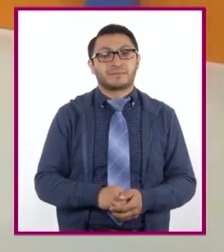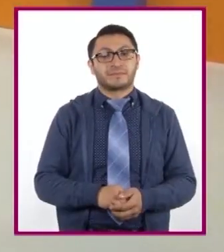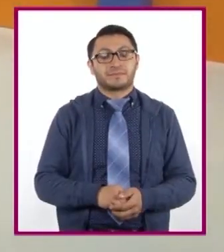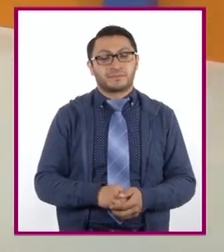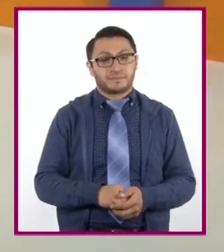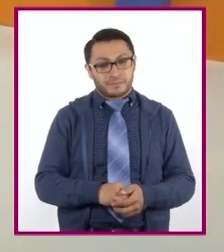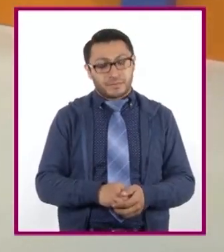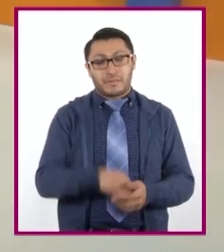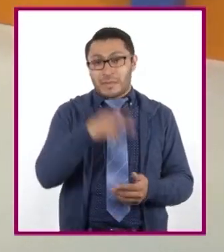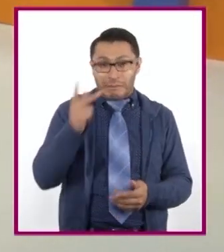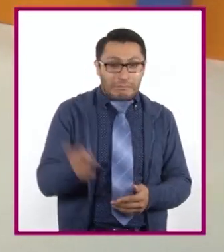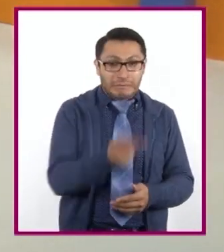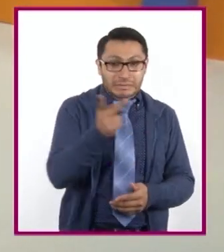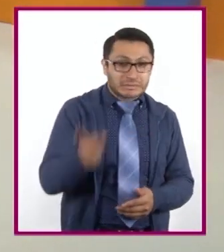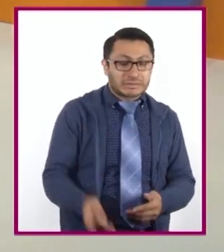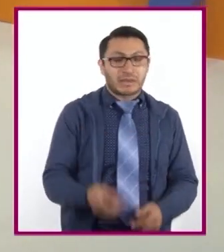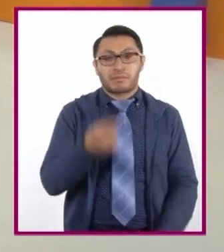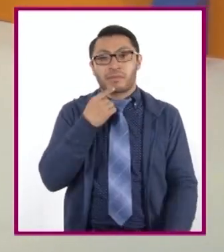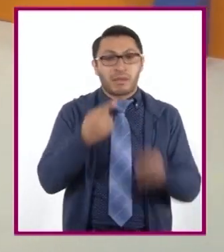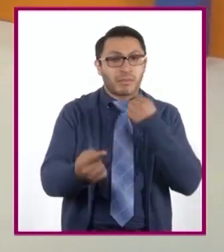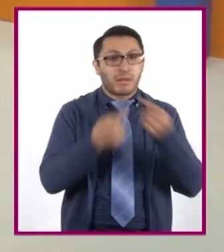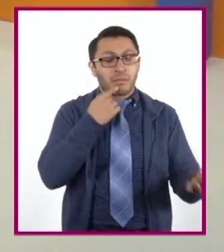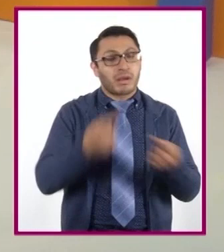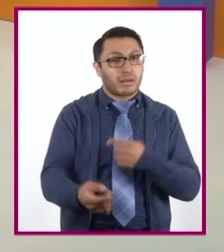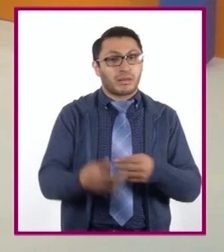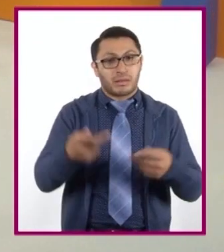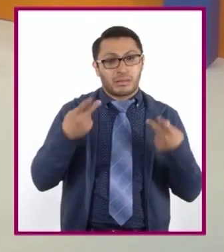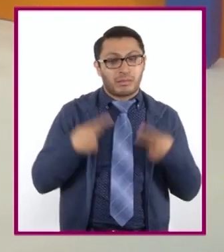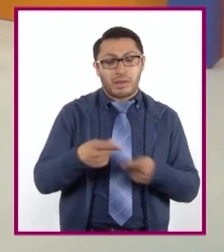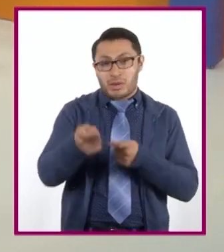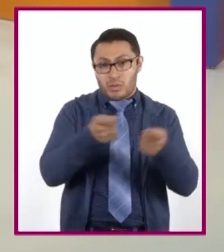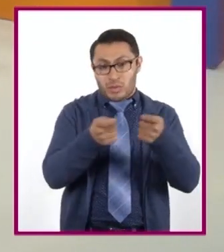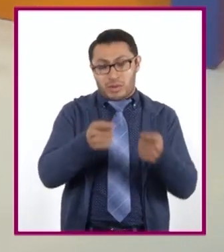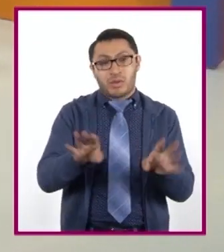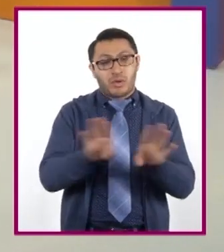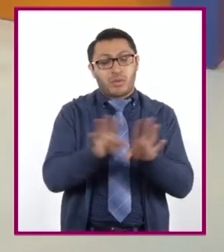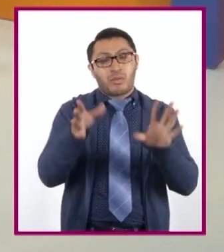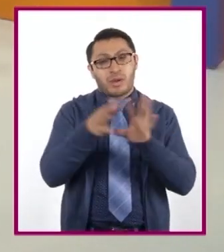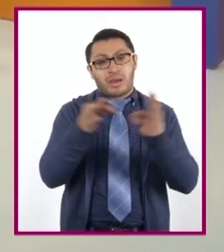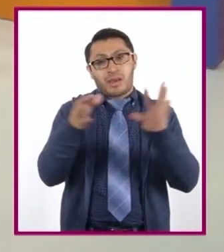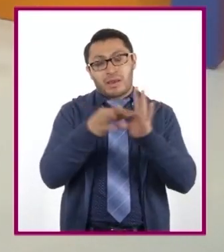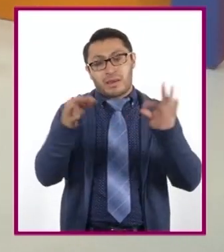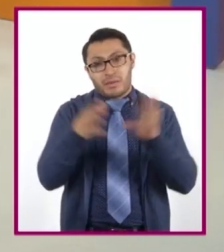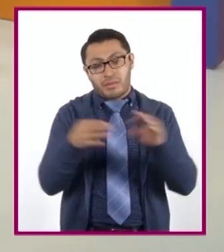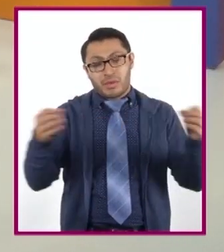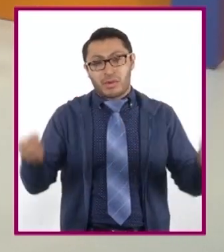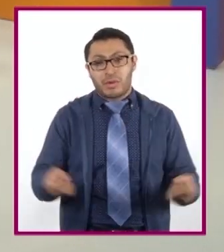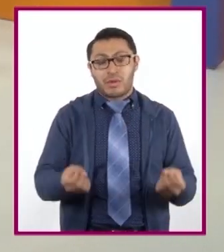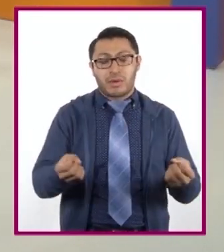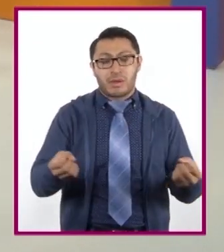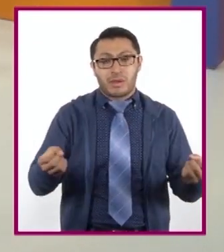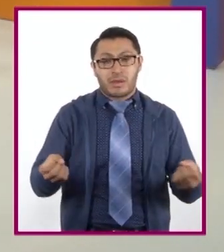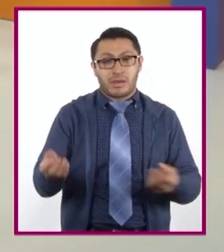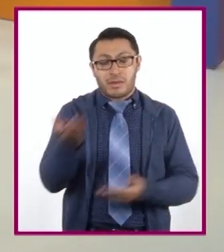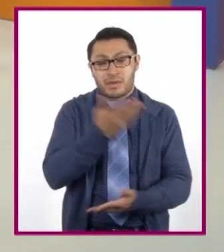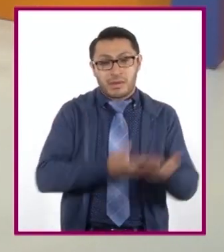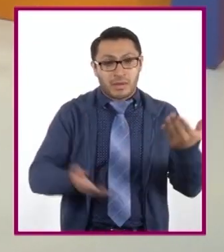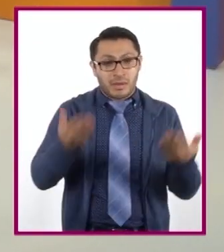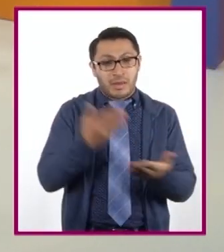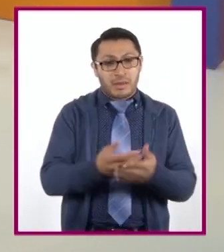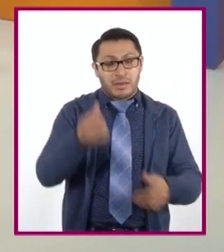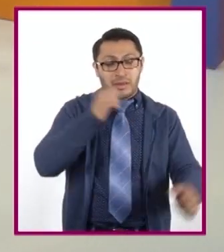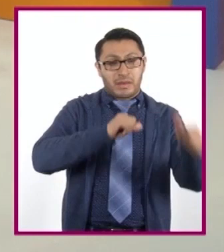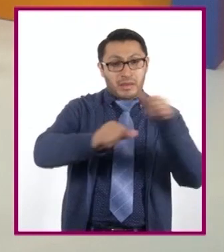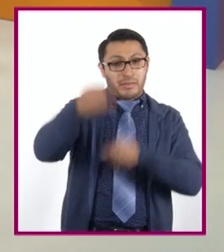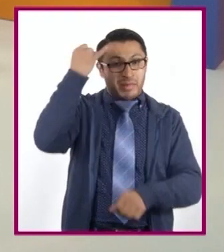A partir de las preguntas y comentarios del moderador, exponen e intercambian ideas y toman la palabra cuando el